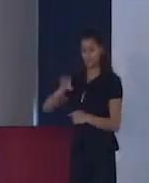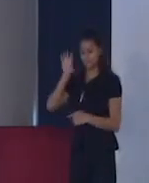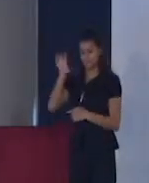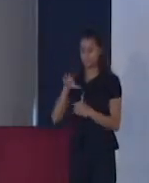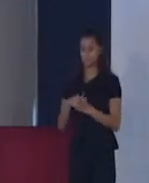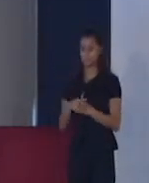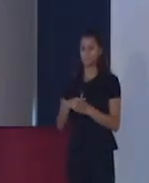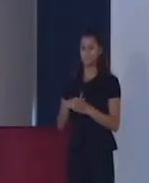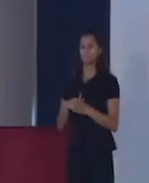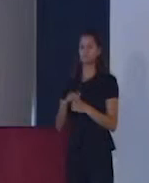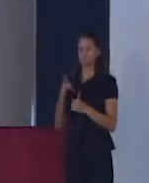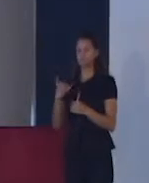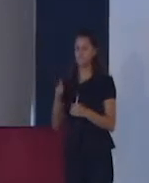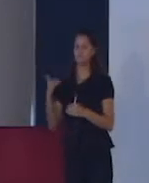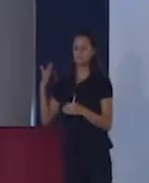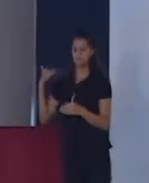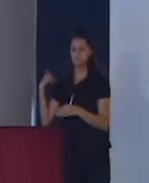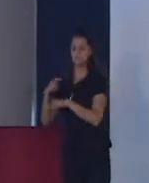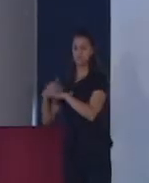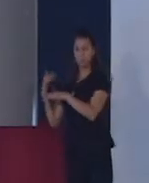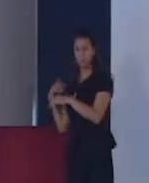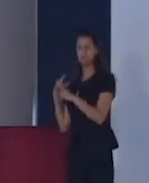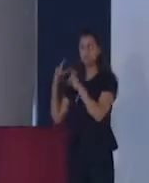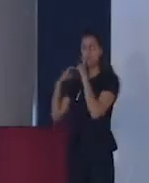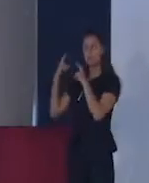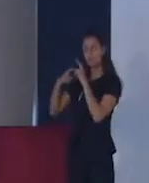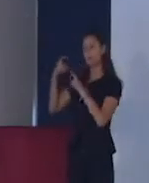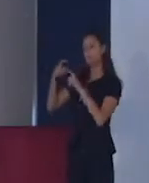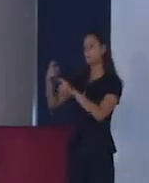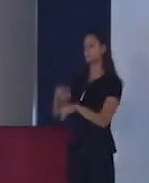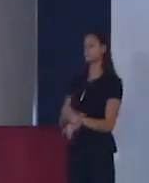ha venido teniendo reflexiones desde hace muchísimo tiempo. Es más,